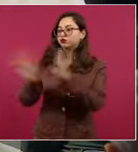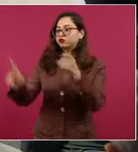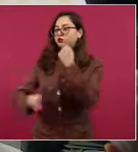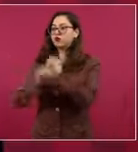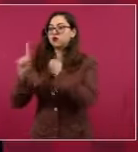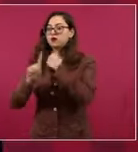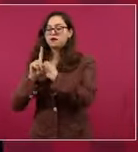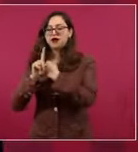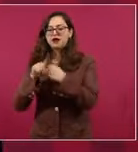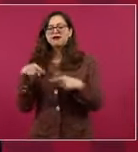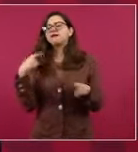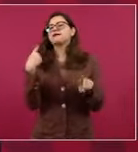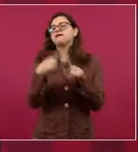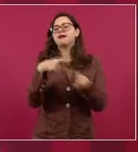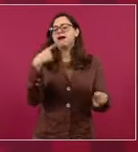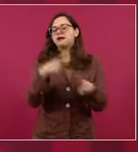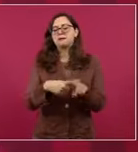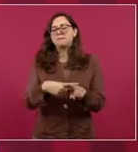en Perú.